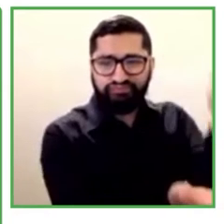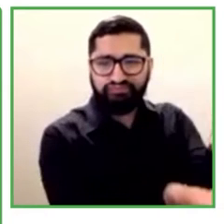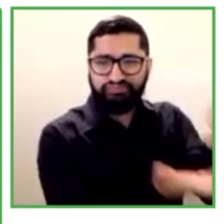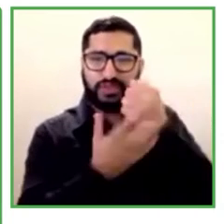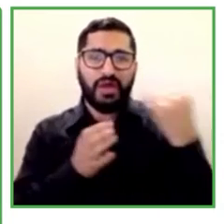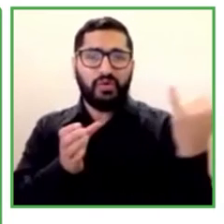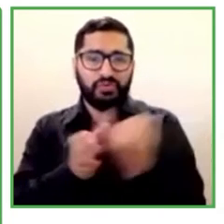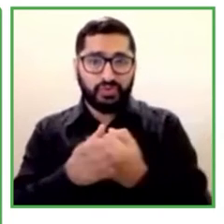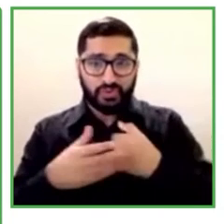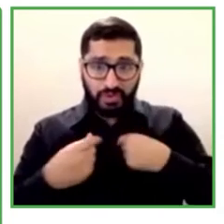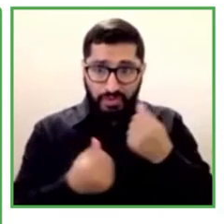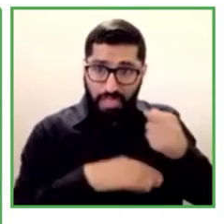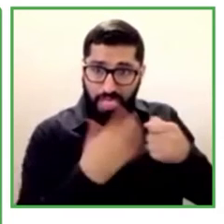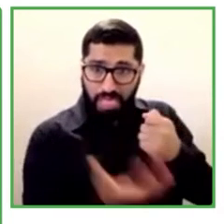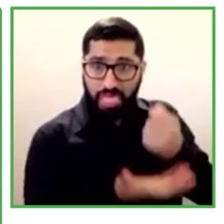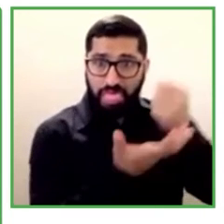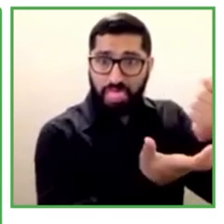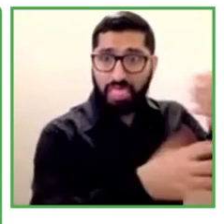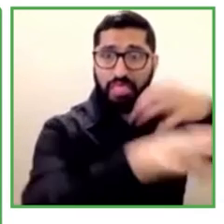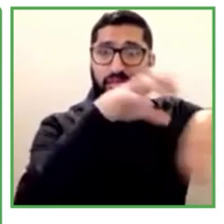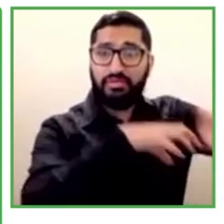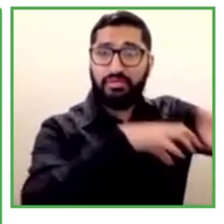grata en la vida laboral.